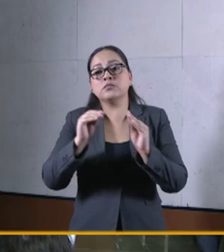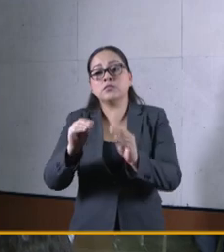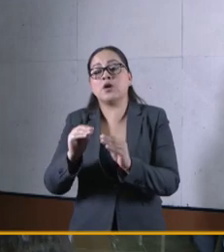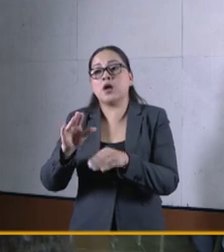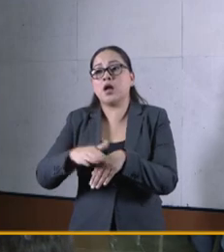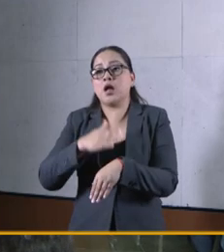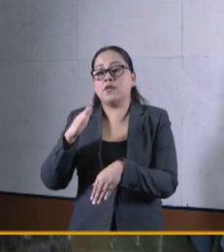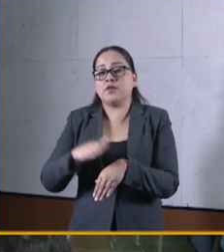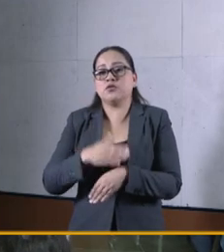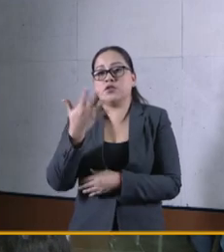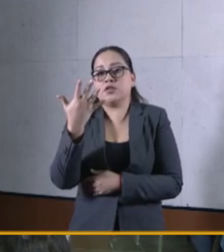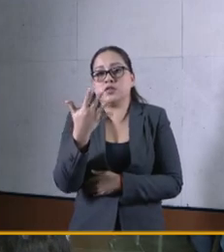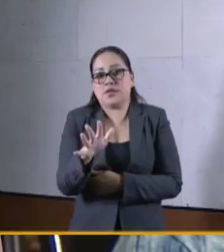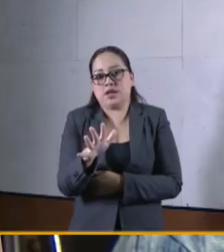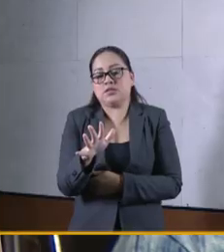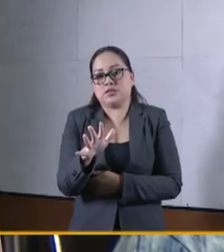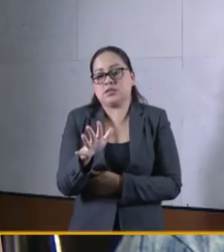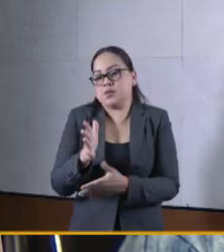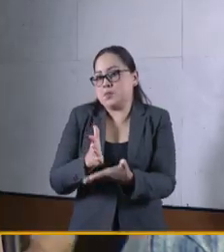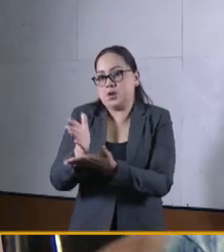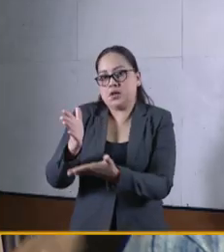absoluto de 10